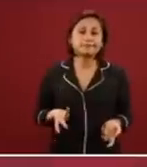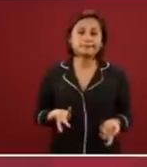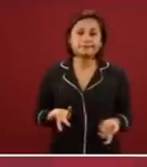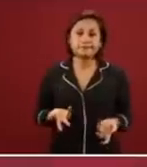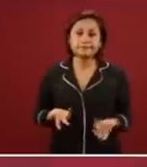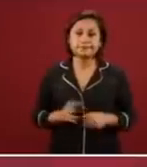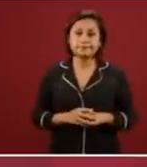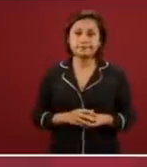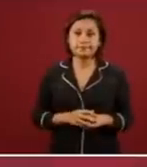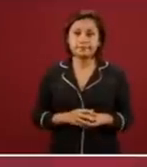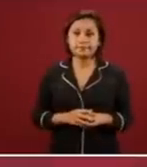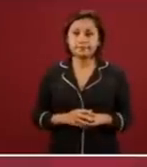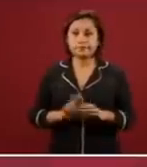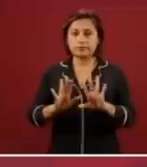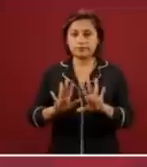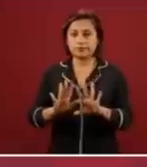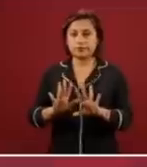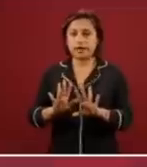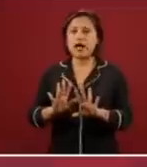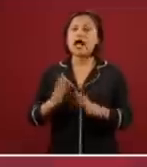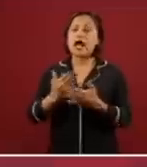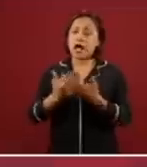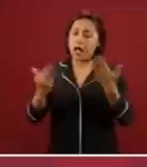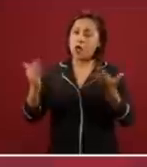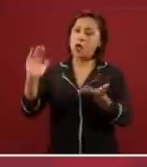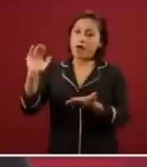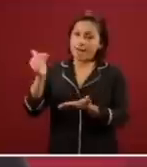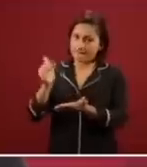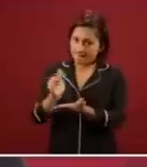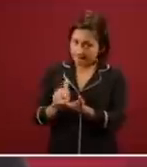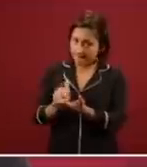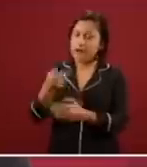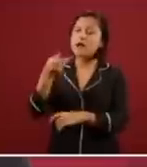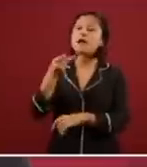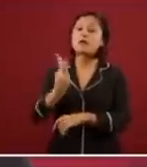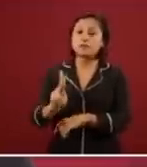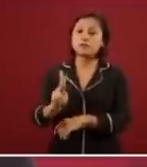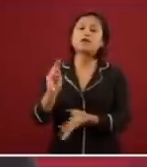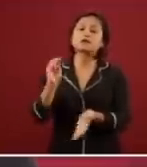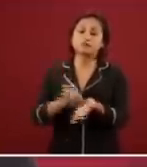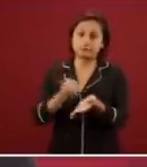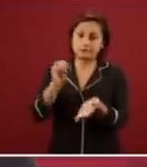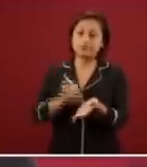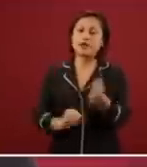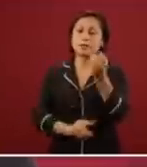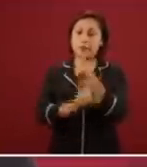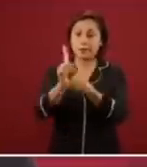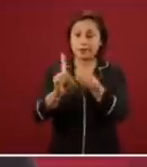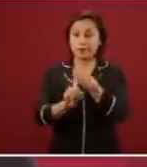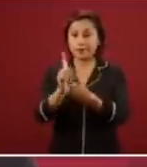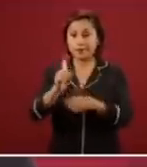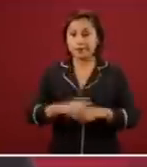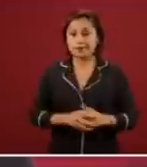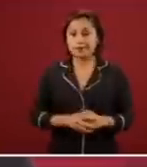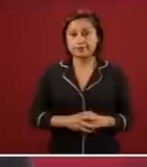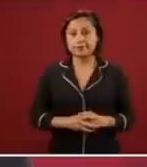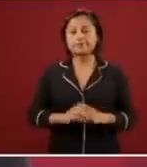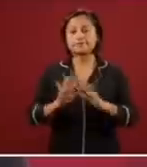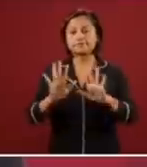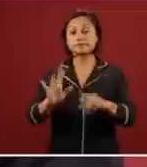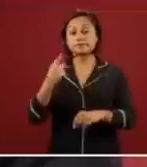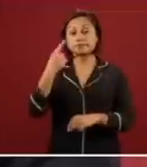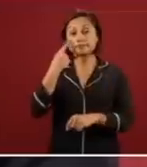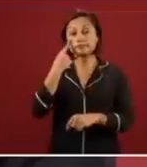mismo de antes, pero sí tenemos todavía problemas. El viernes,